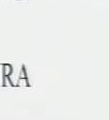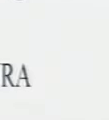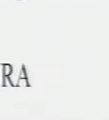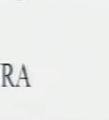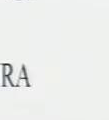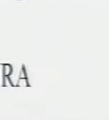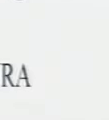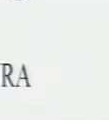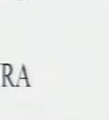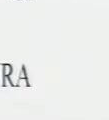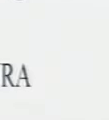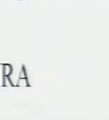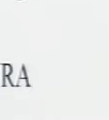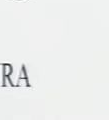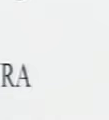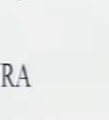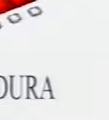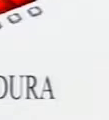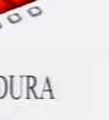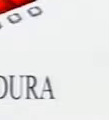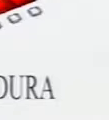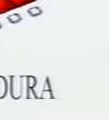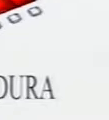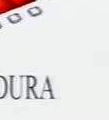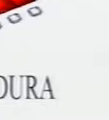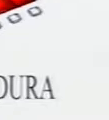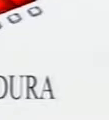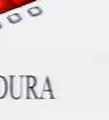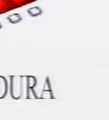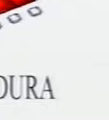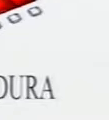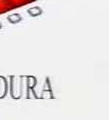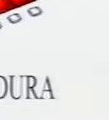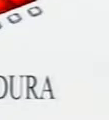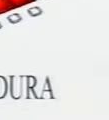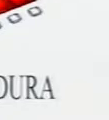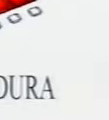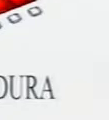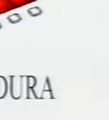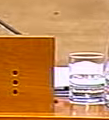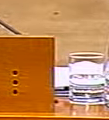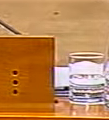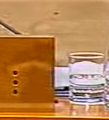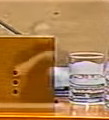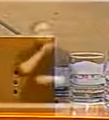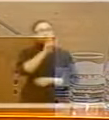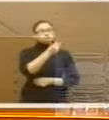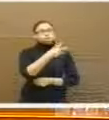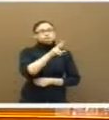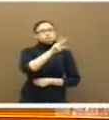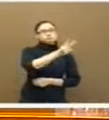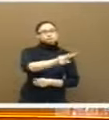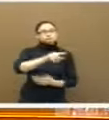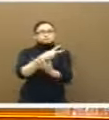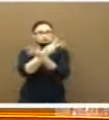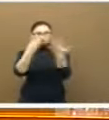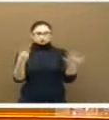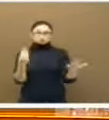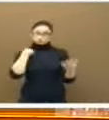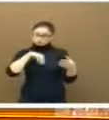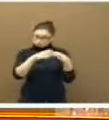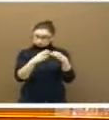3. Queda rechazado el conjunto de enmiendas. Someto a la consideración de la Cámara, señorías, la enmienda número 217 del